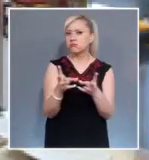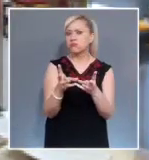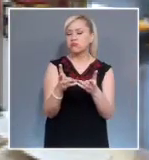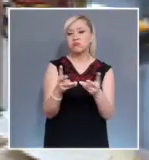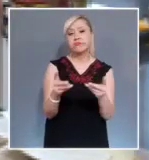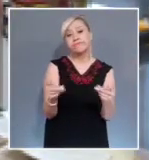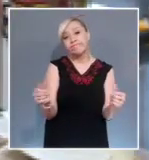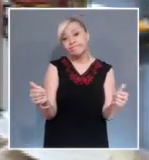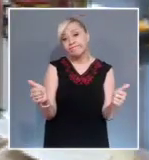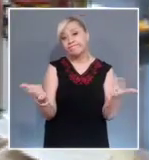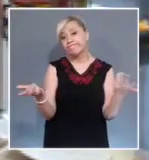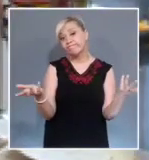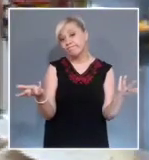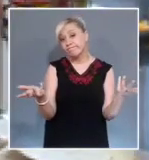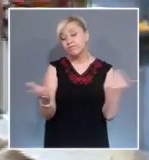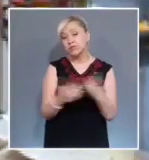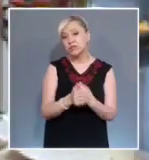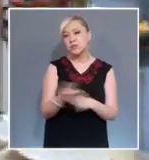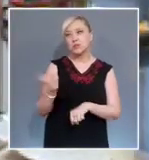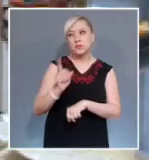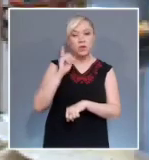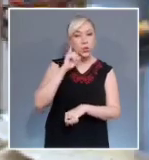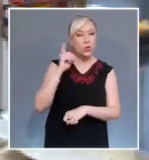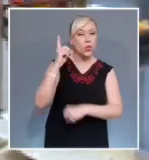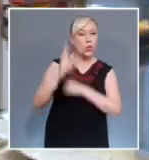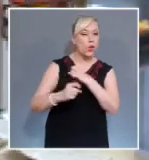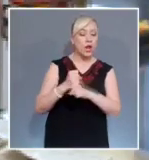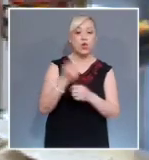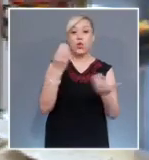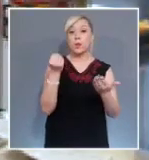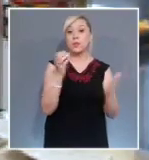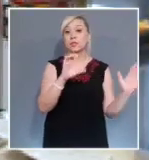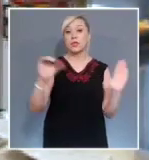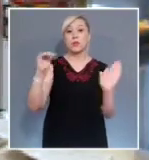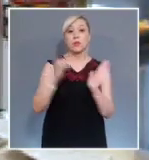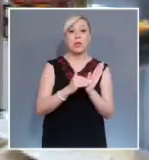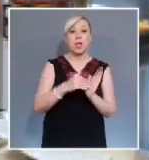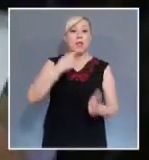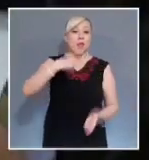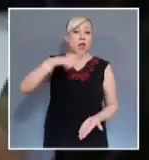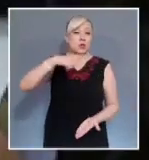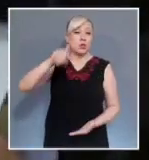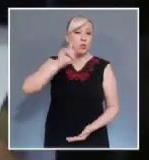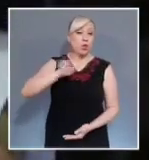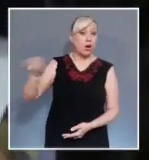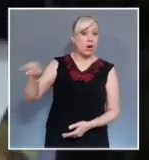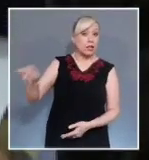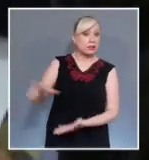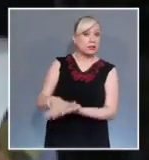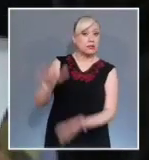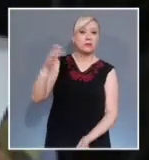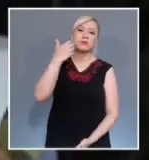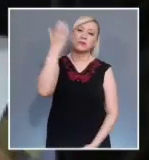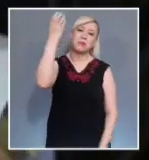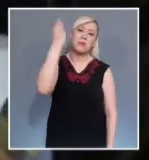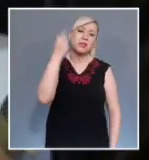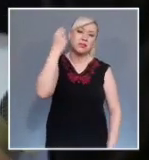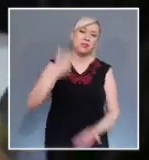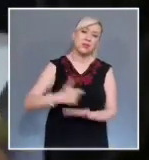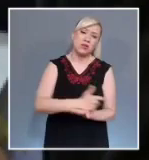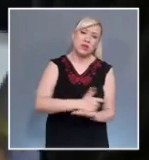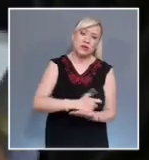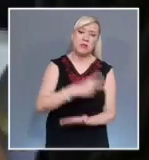año juzgados reciben un promedio de 900.000 demandas de mujeres que requieren solucionar un tema de pensión alimenticia o guarda y